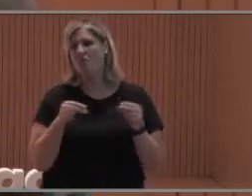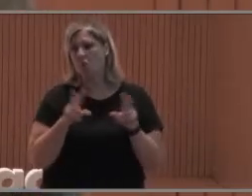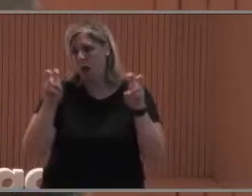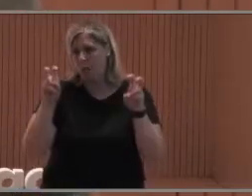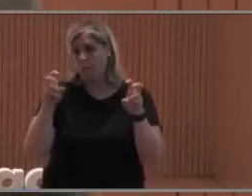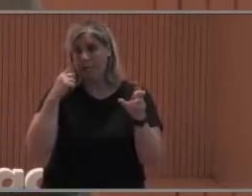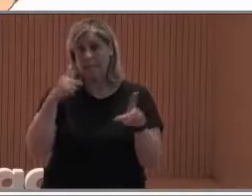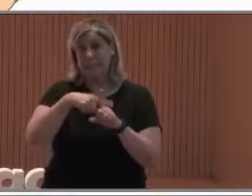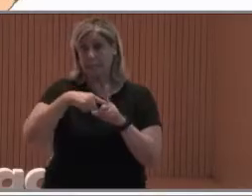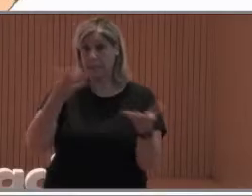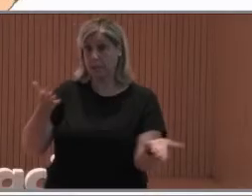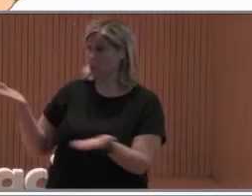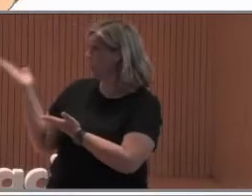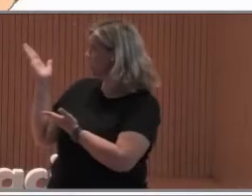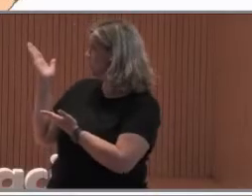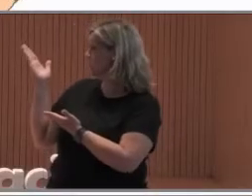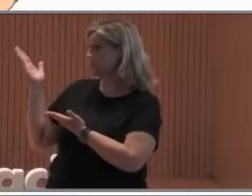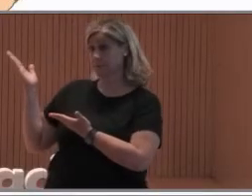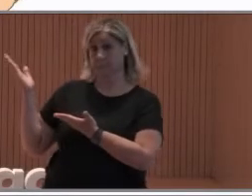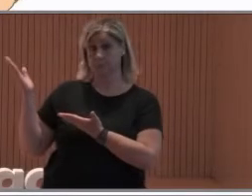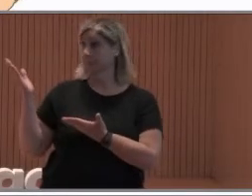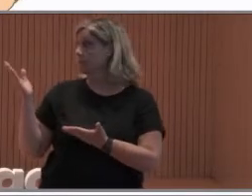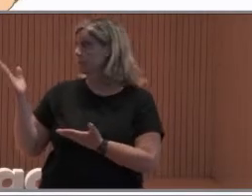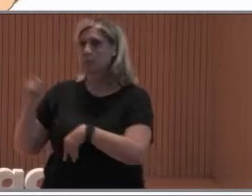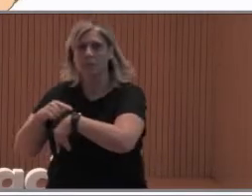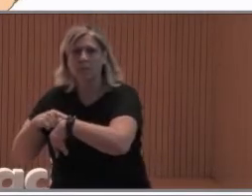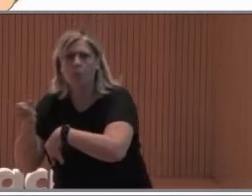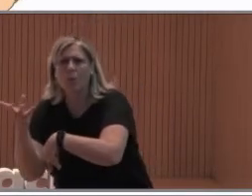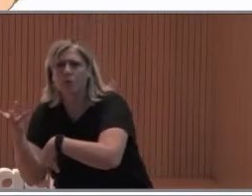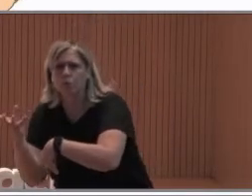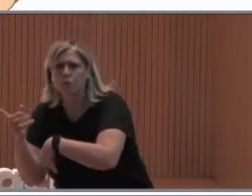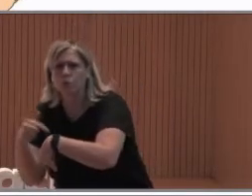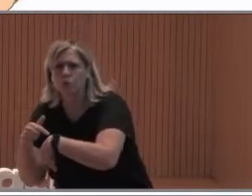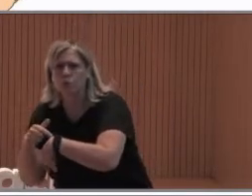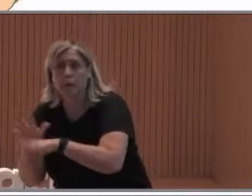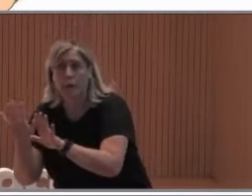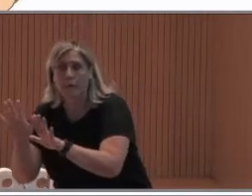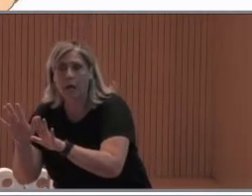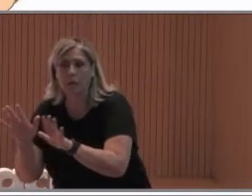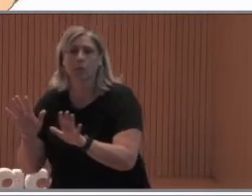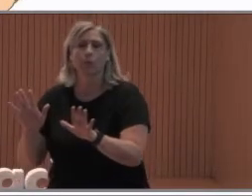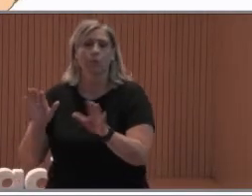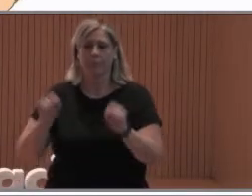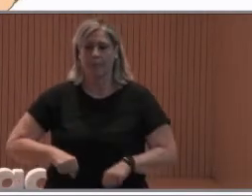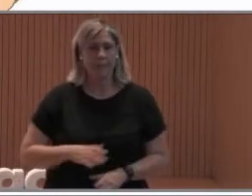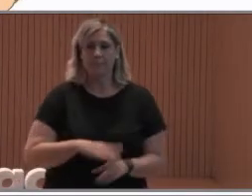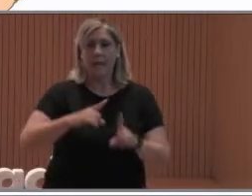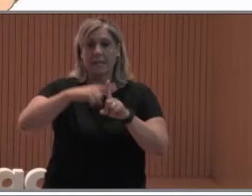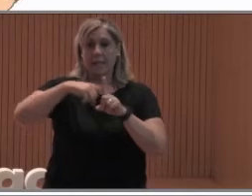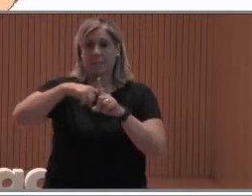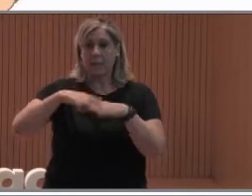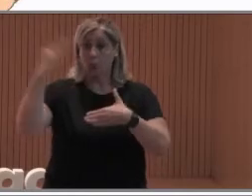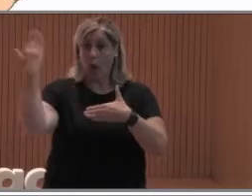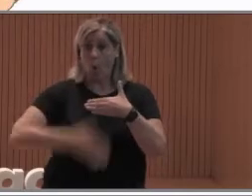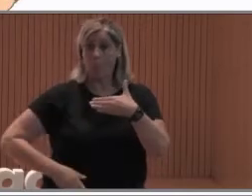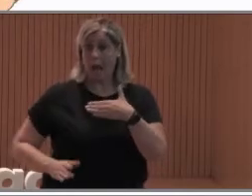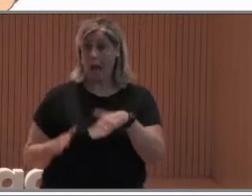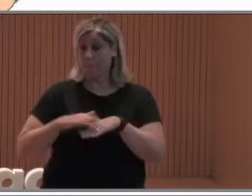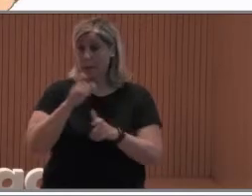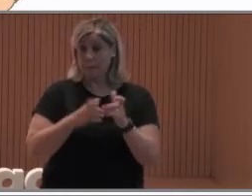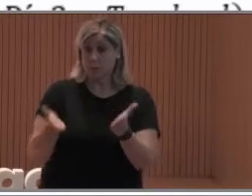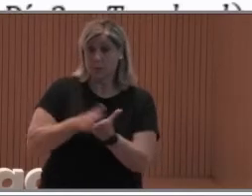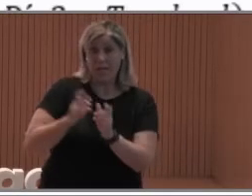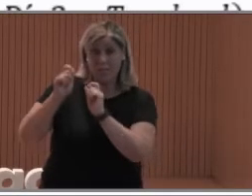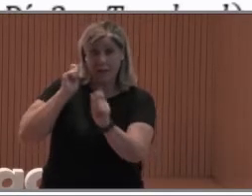con la serie 2009. ¿Cuánto me queda? Nada. Bueno, temperatura umbral de disparo de mortalidad ahora en